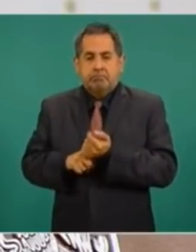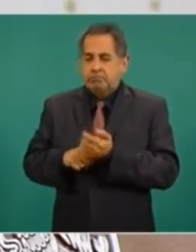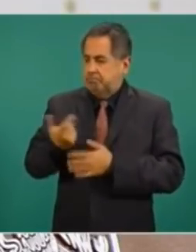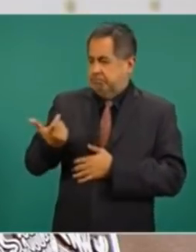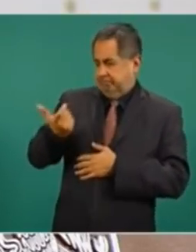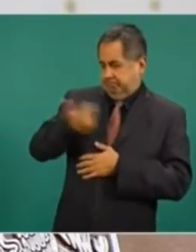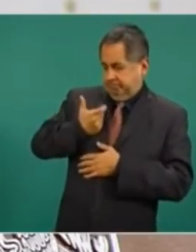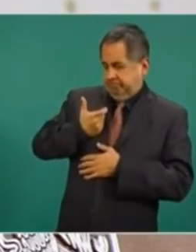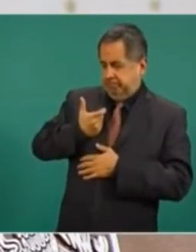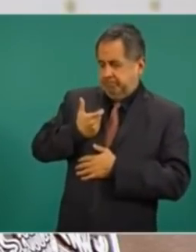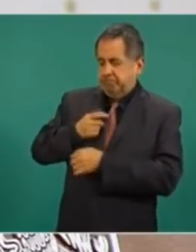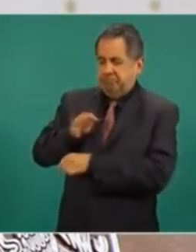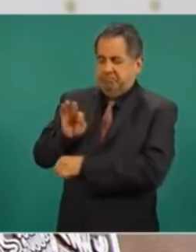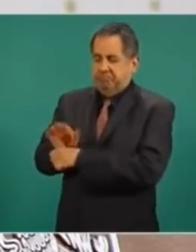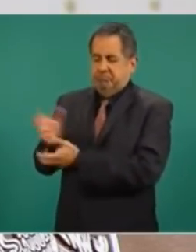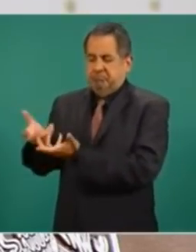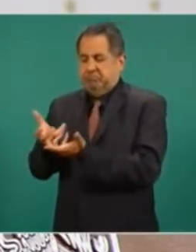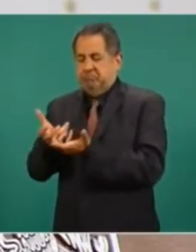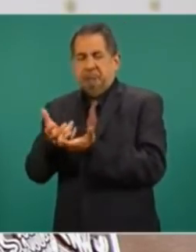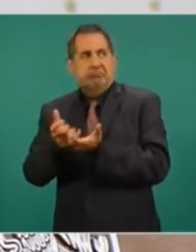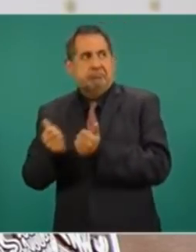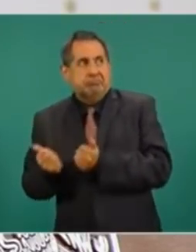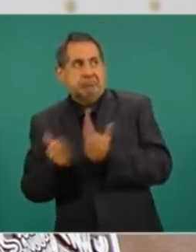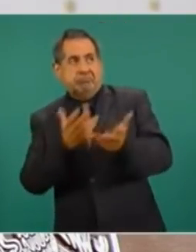que no se